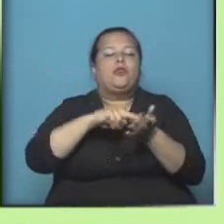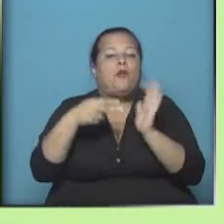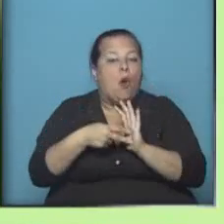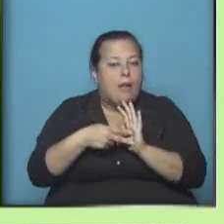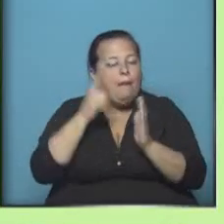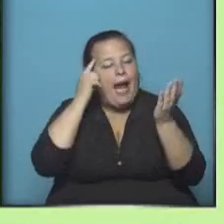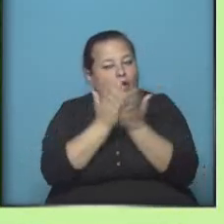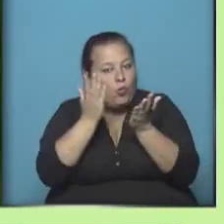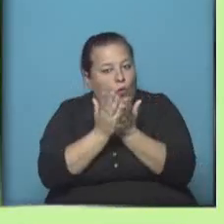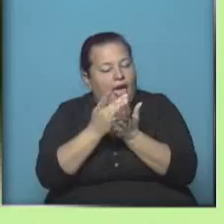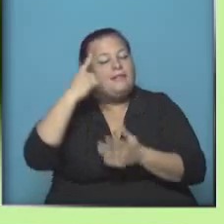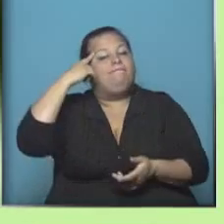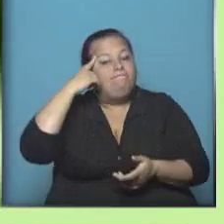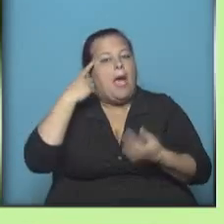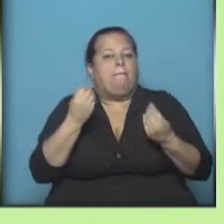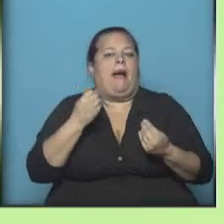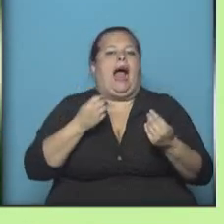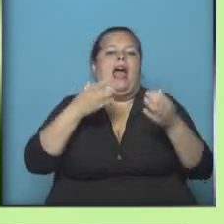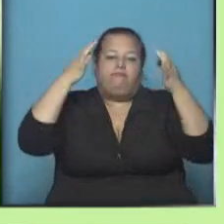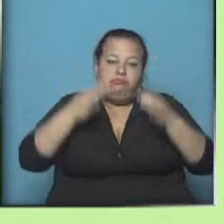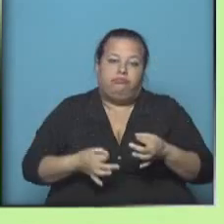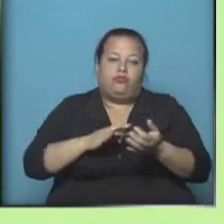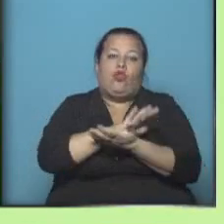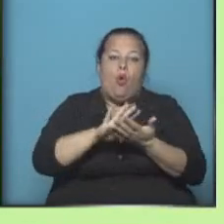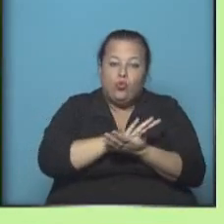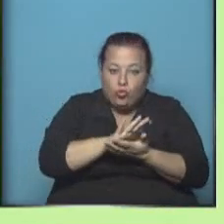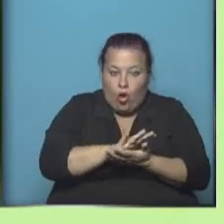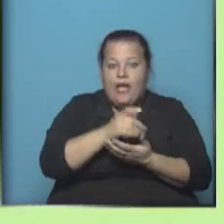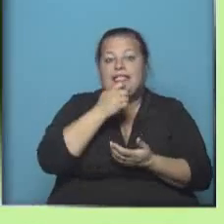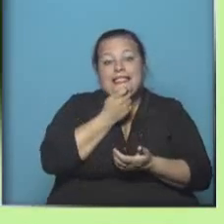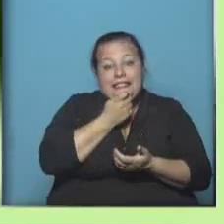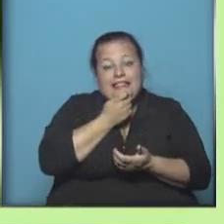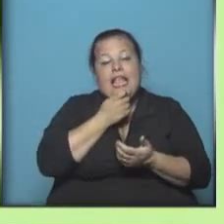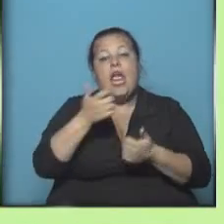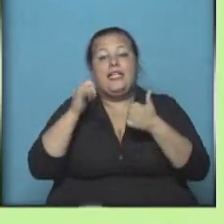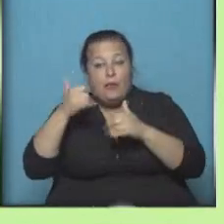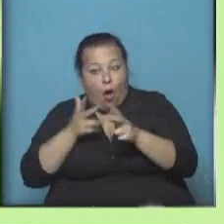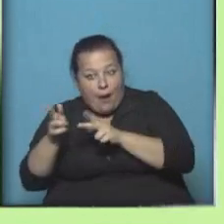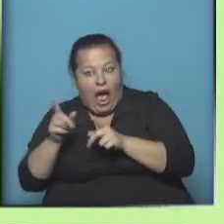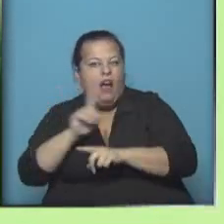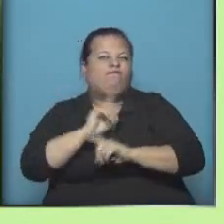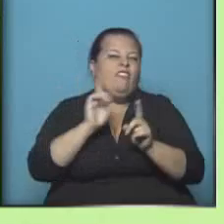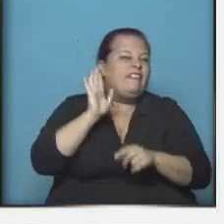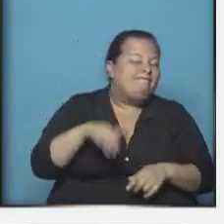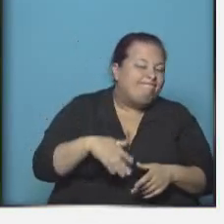a evaluar, a tener en consideración para poder definitivamente resolver si esto está bueno hacerlo, no está